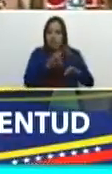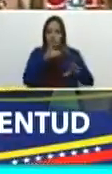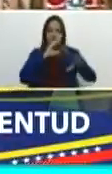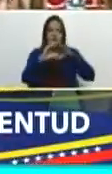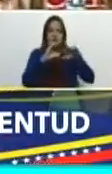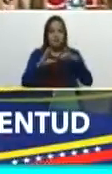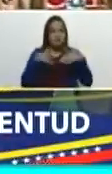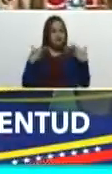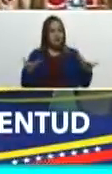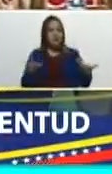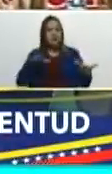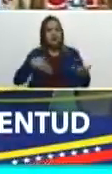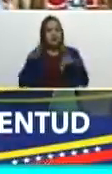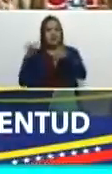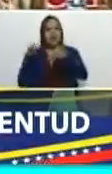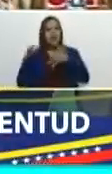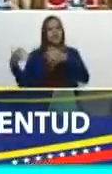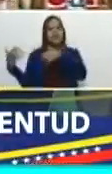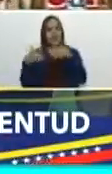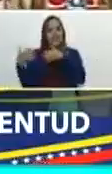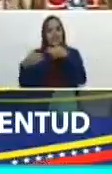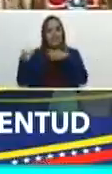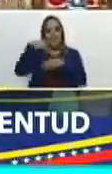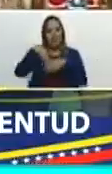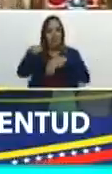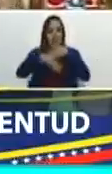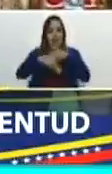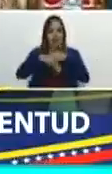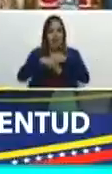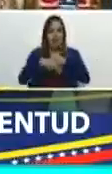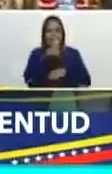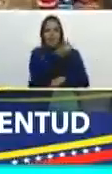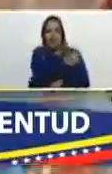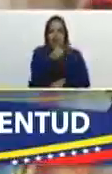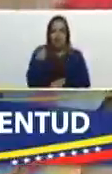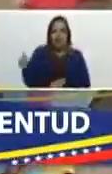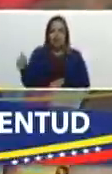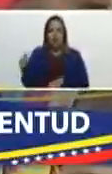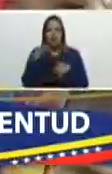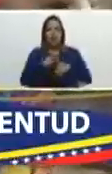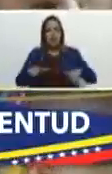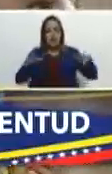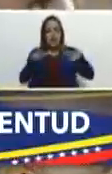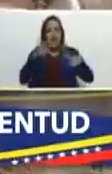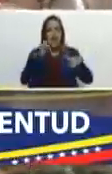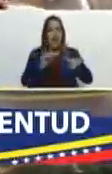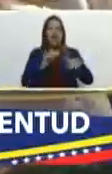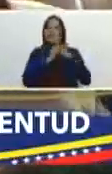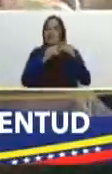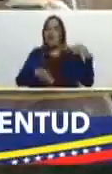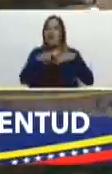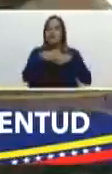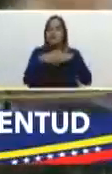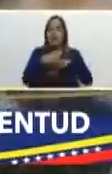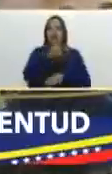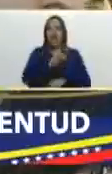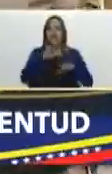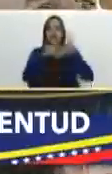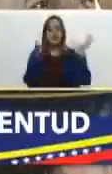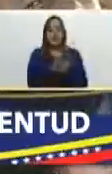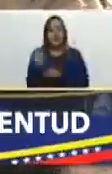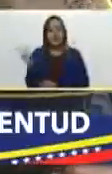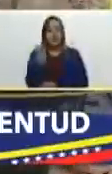que ganemos la batalla en las redes sociales, en cada una de las que exista en Venezuela y en el mundo, y